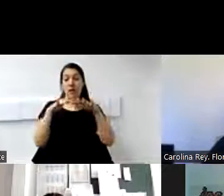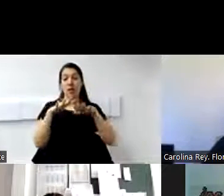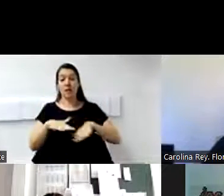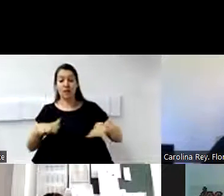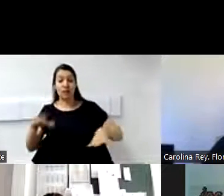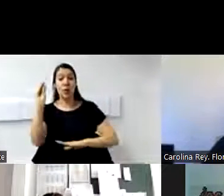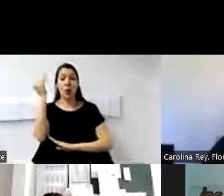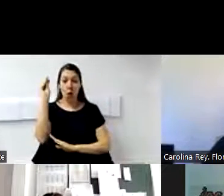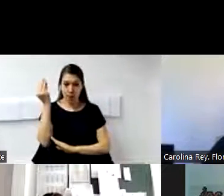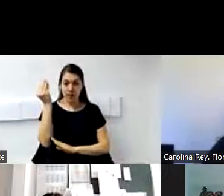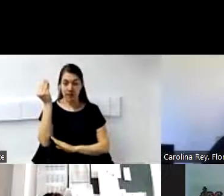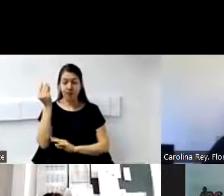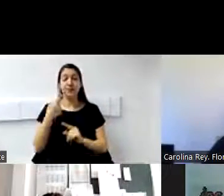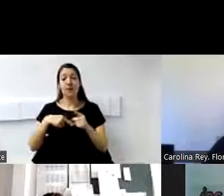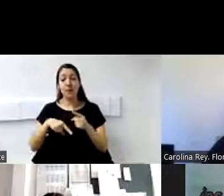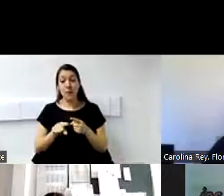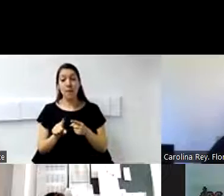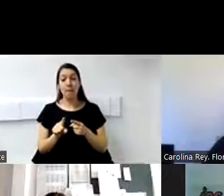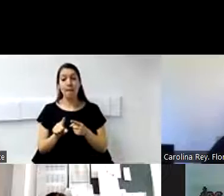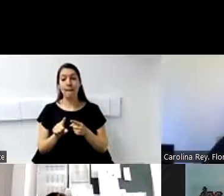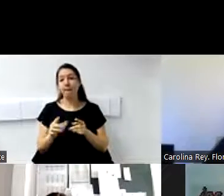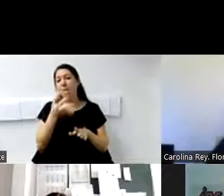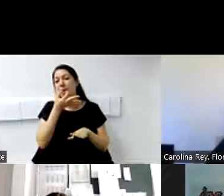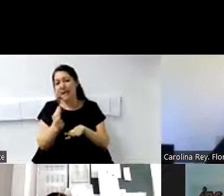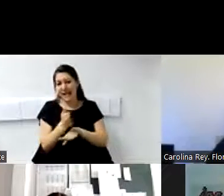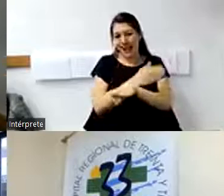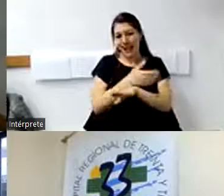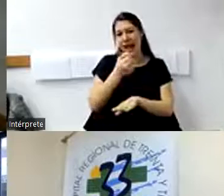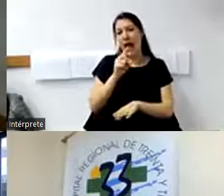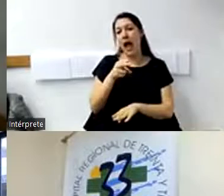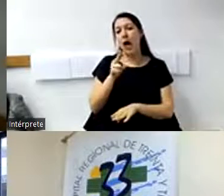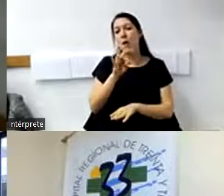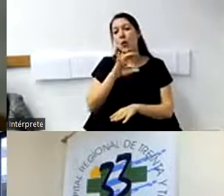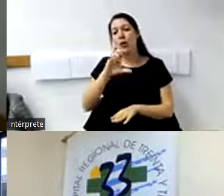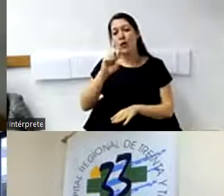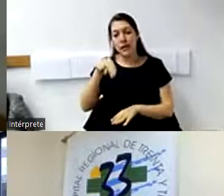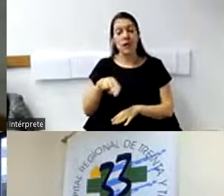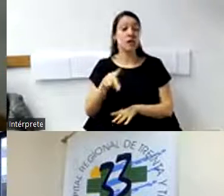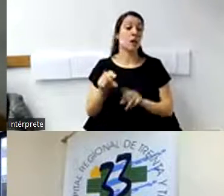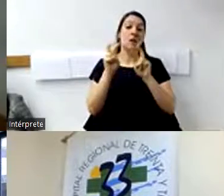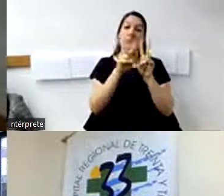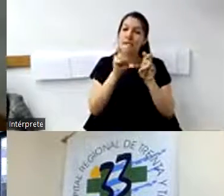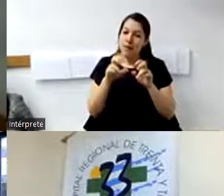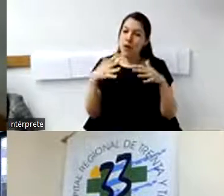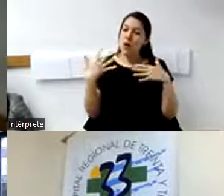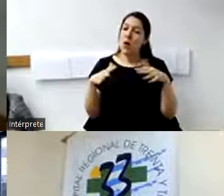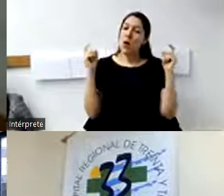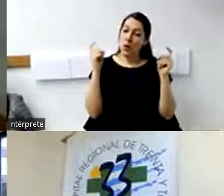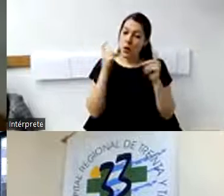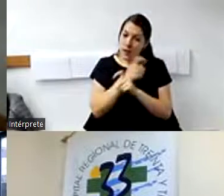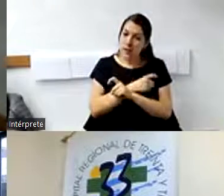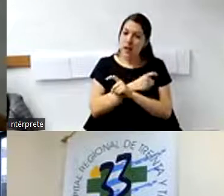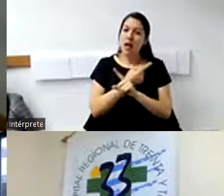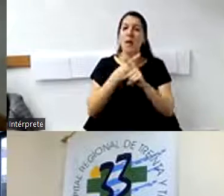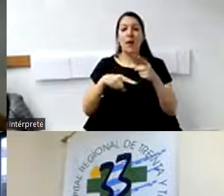creo, como decía Agustín, que son temas que son críticos, pero que hacen al trato y